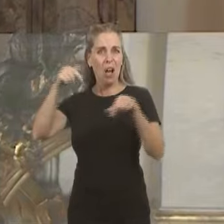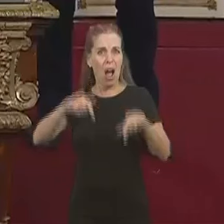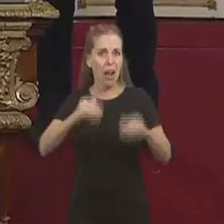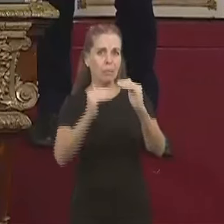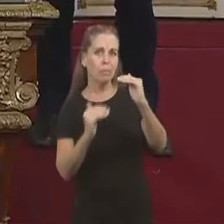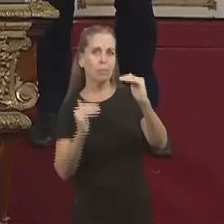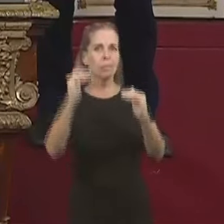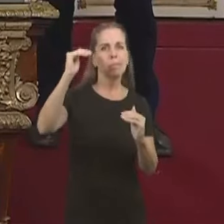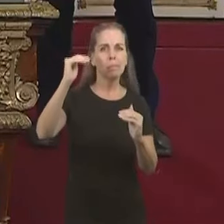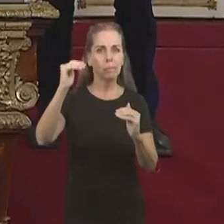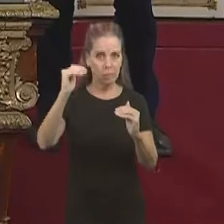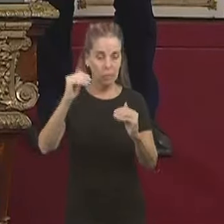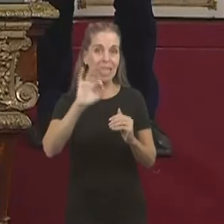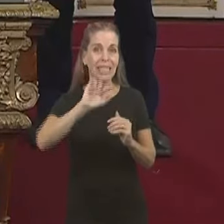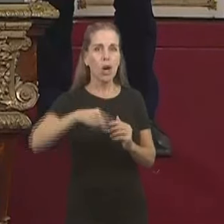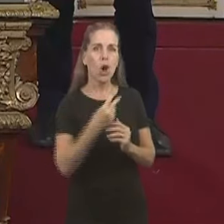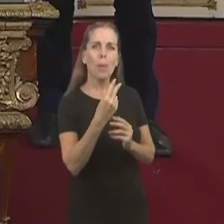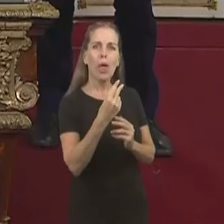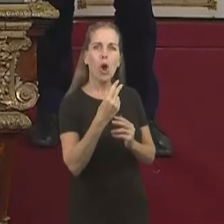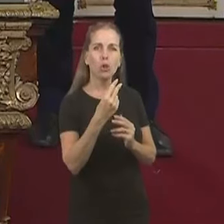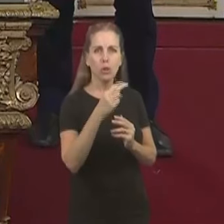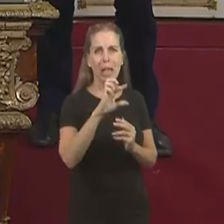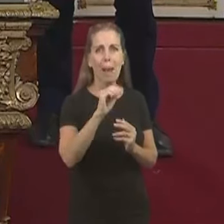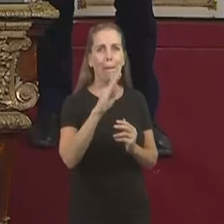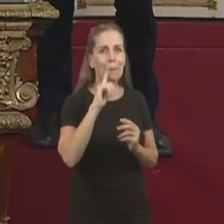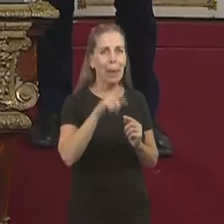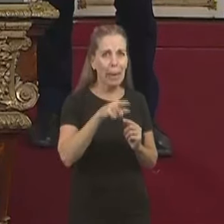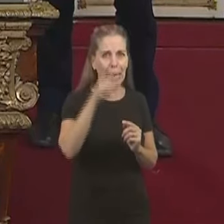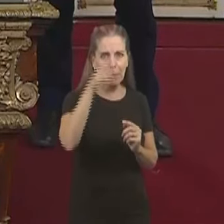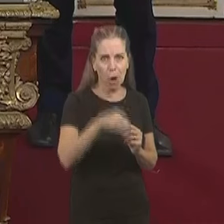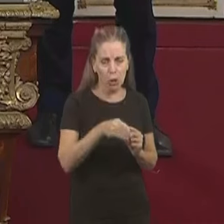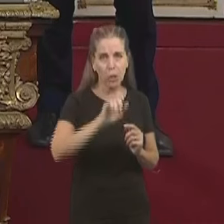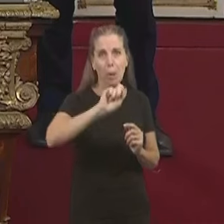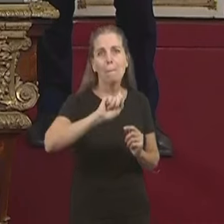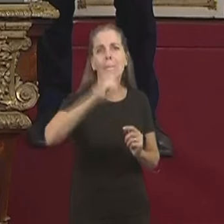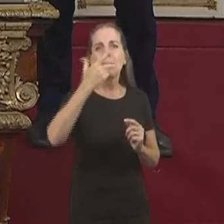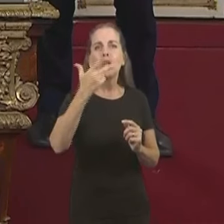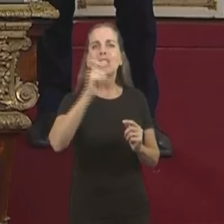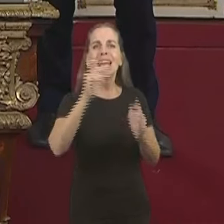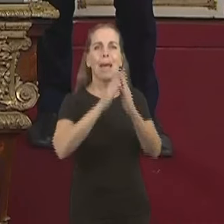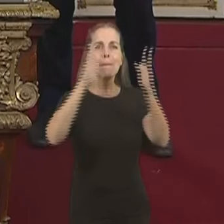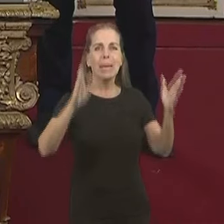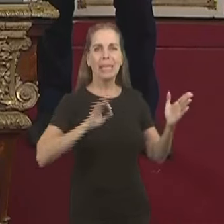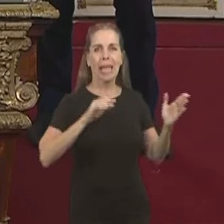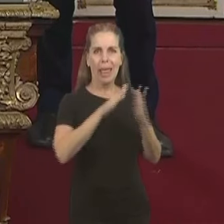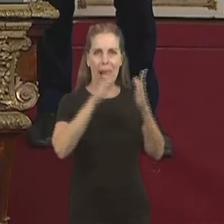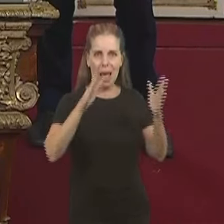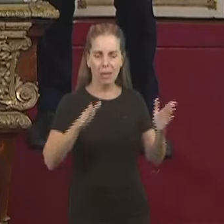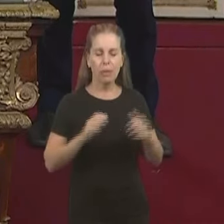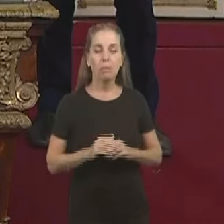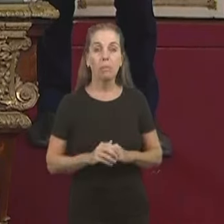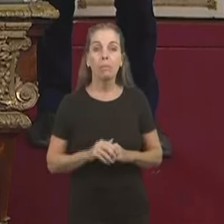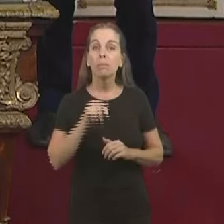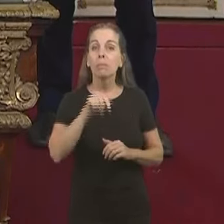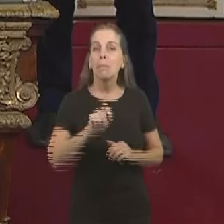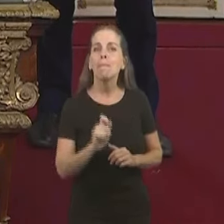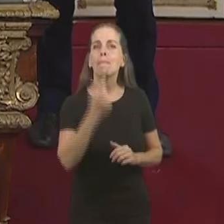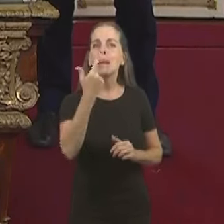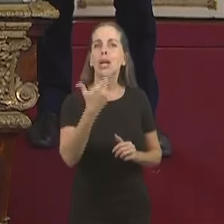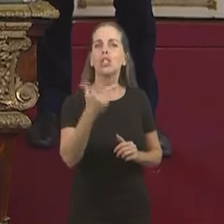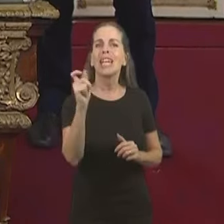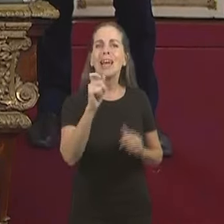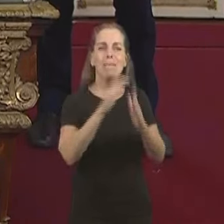financiero de 0,2 por del pbi durante el primer trimestre del año Este es el primer trimestre con